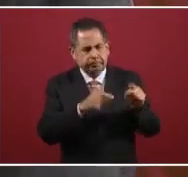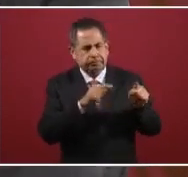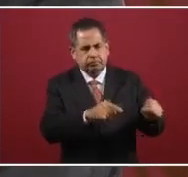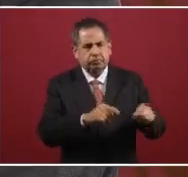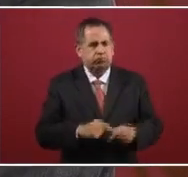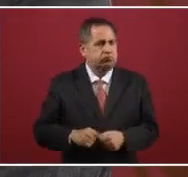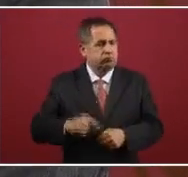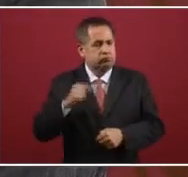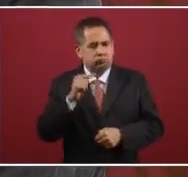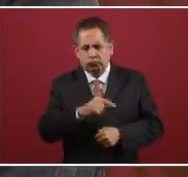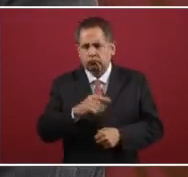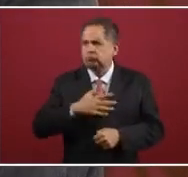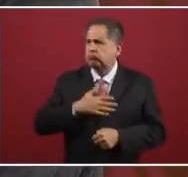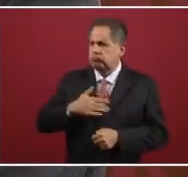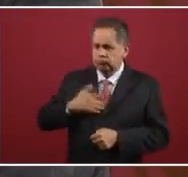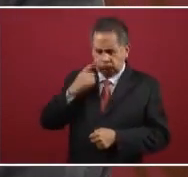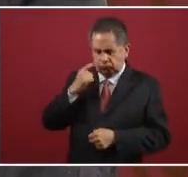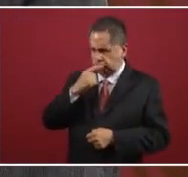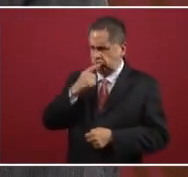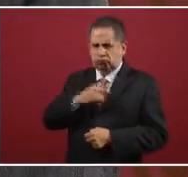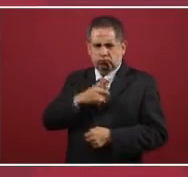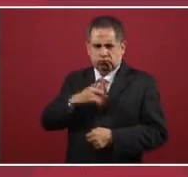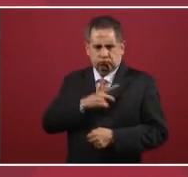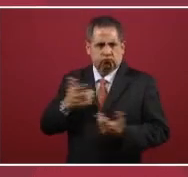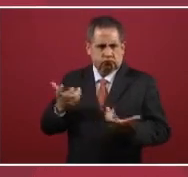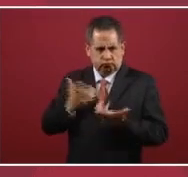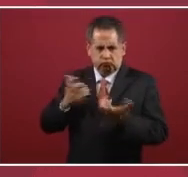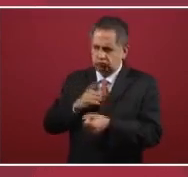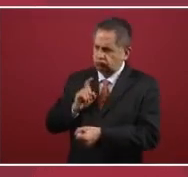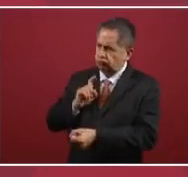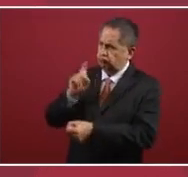se inscriba en un padrón,